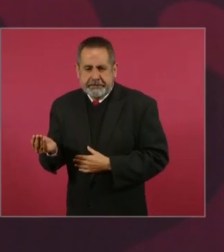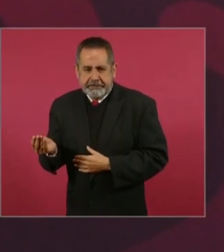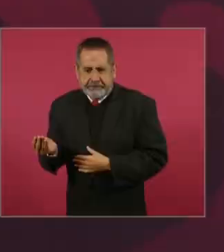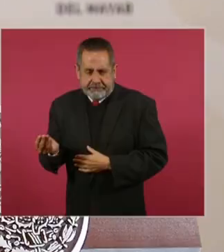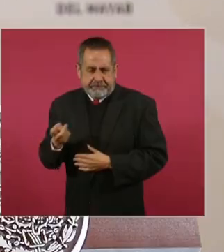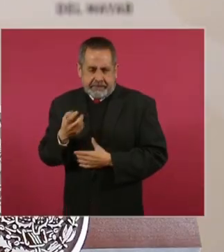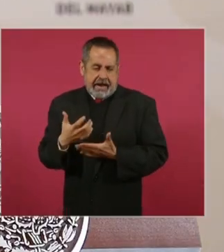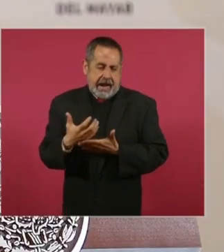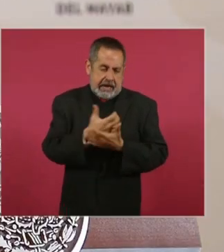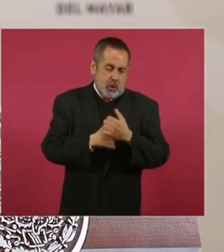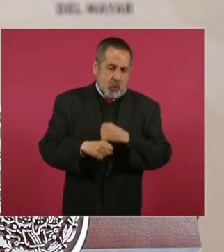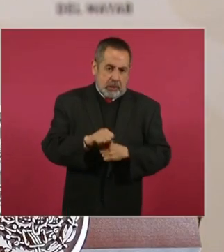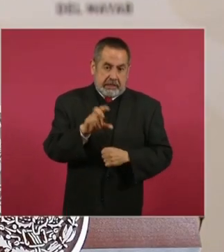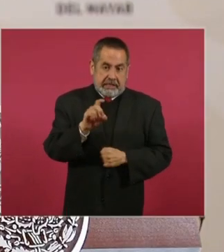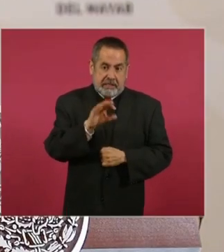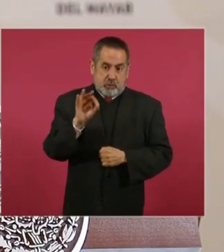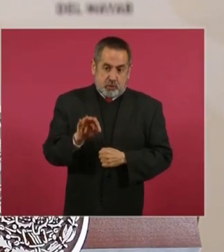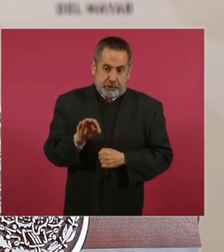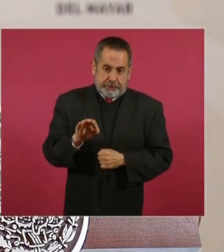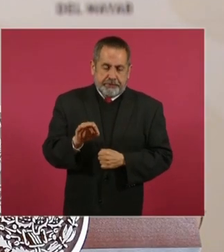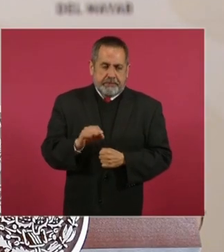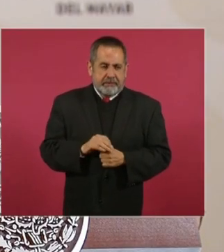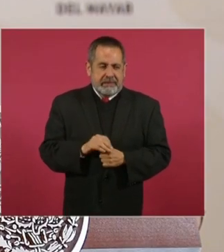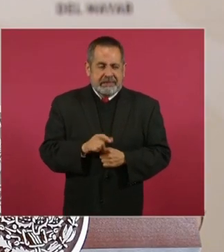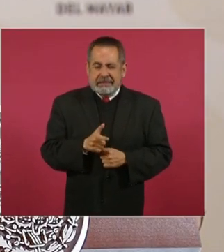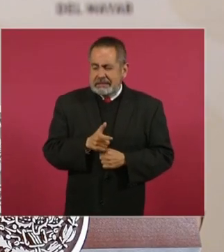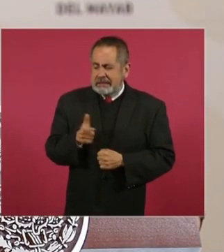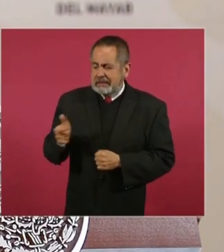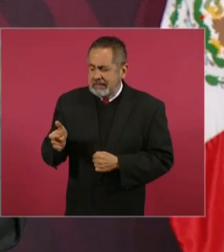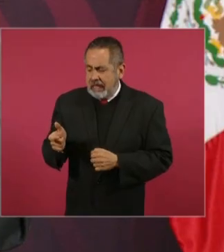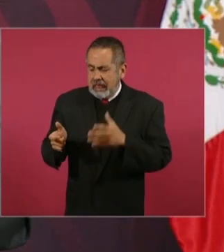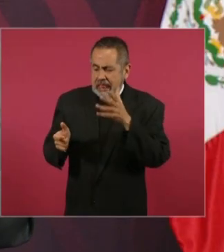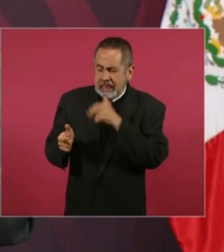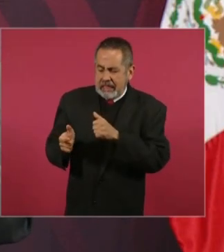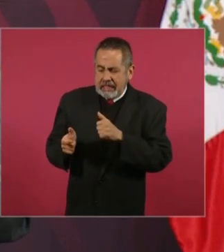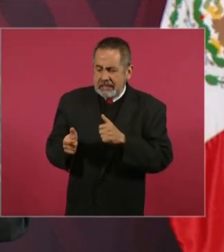por esa utilidad. Entonces, para no pagar nada,